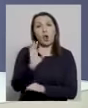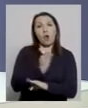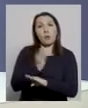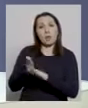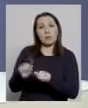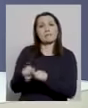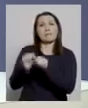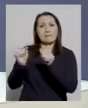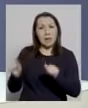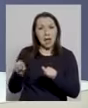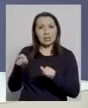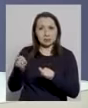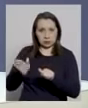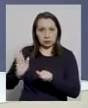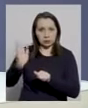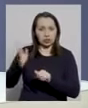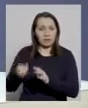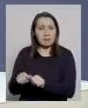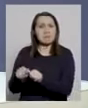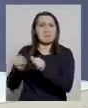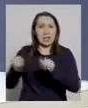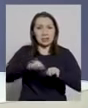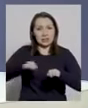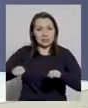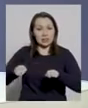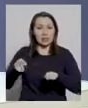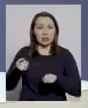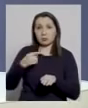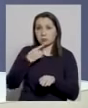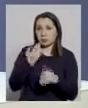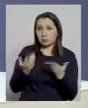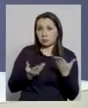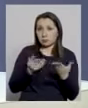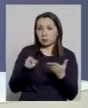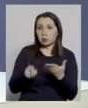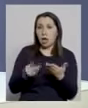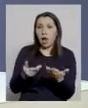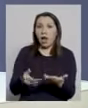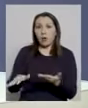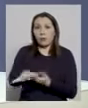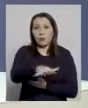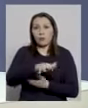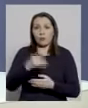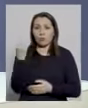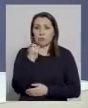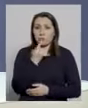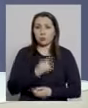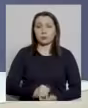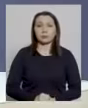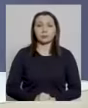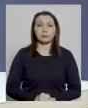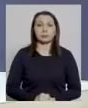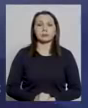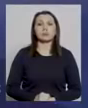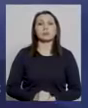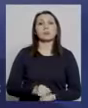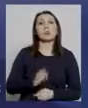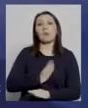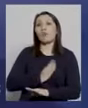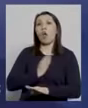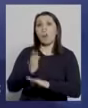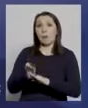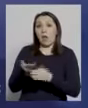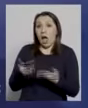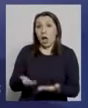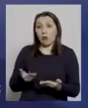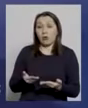un esfuerzo adicional a las clínicas para seguir aumentando los cupos en medio de la emergencia. Le vamos a pedir y